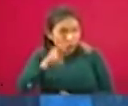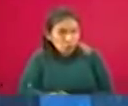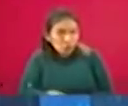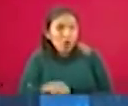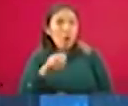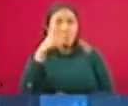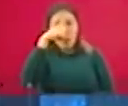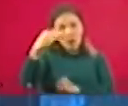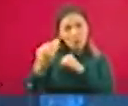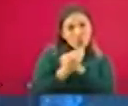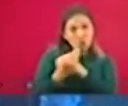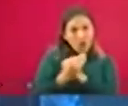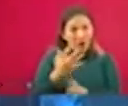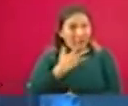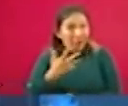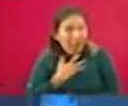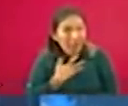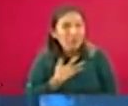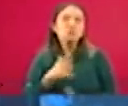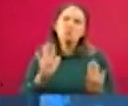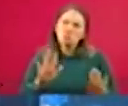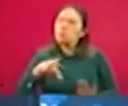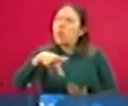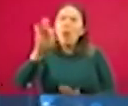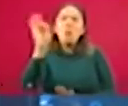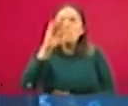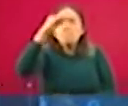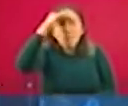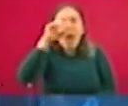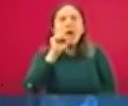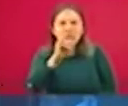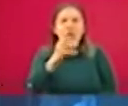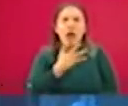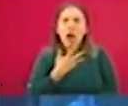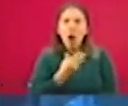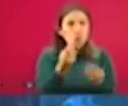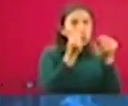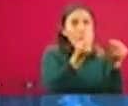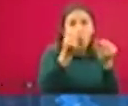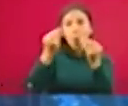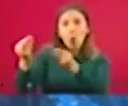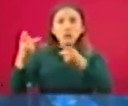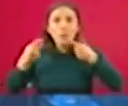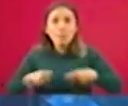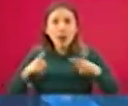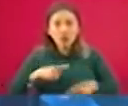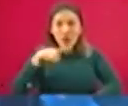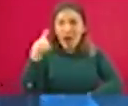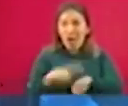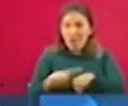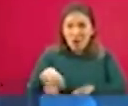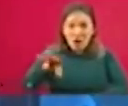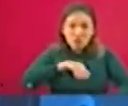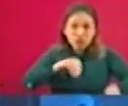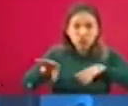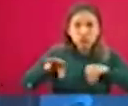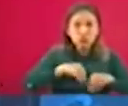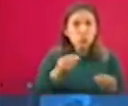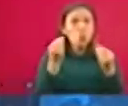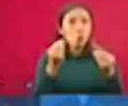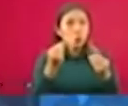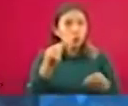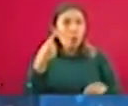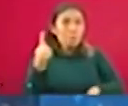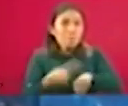nos permitiría ir al ritmo de cómo funciona la vigilancia centinela, en donde si bien el número de casos